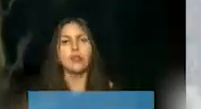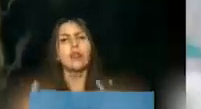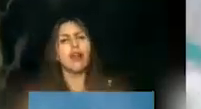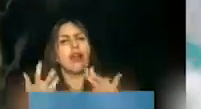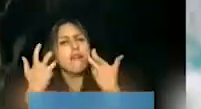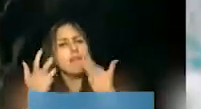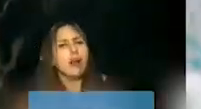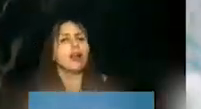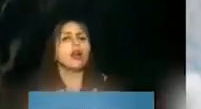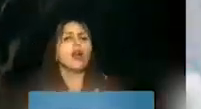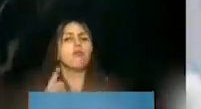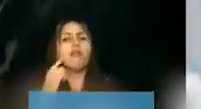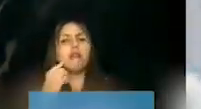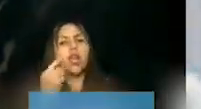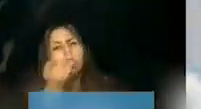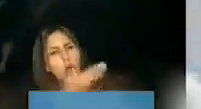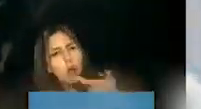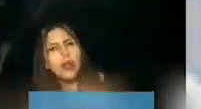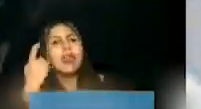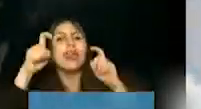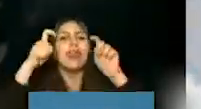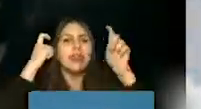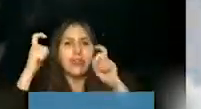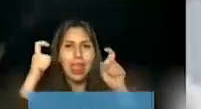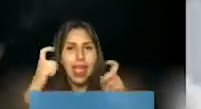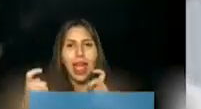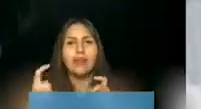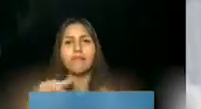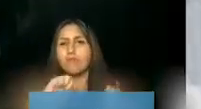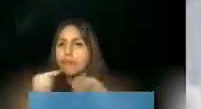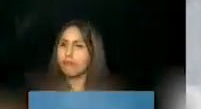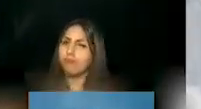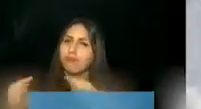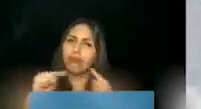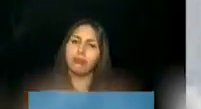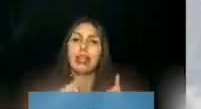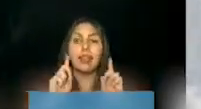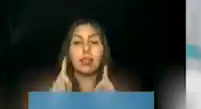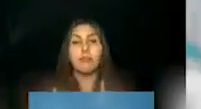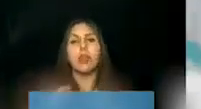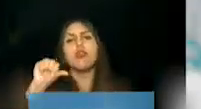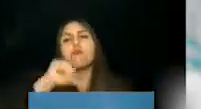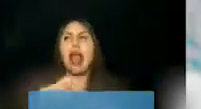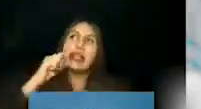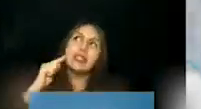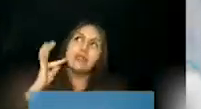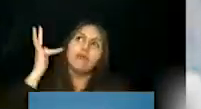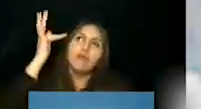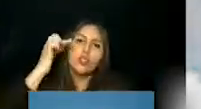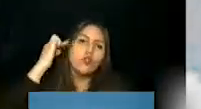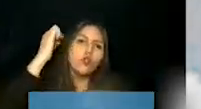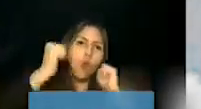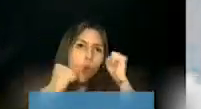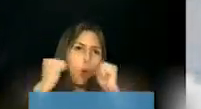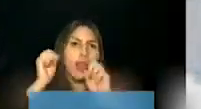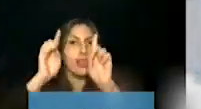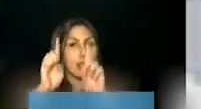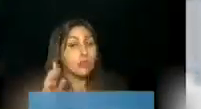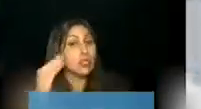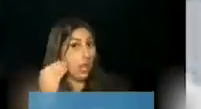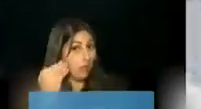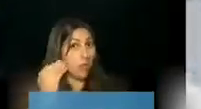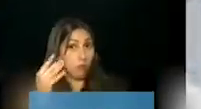Queremos discutir ideas. Queremos discutir qué país se sueña y